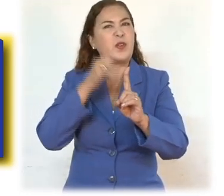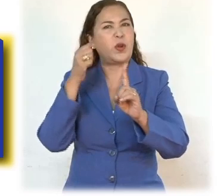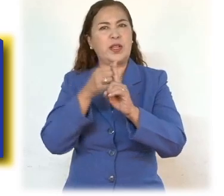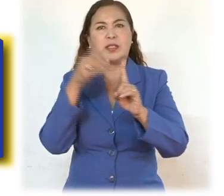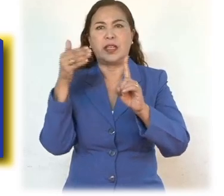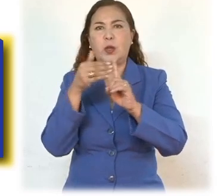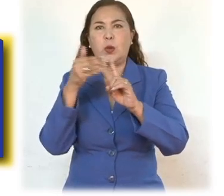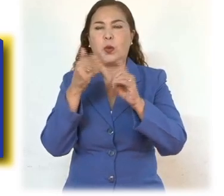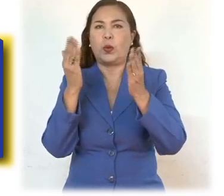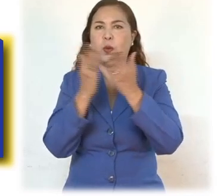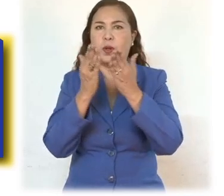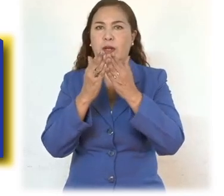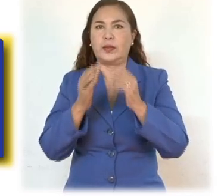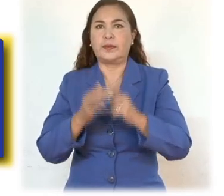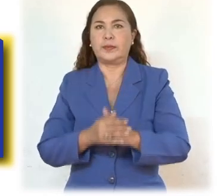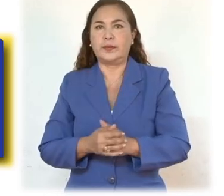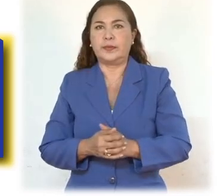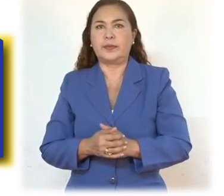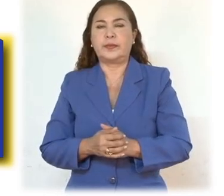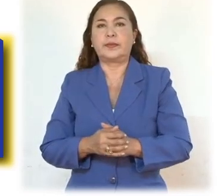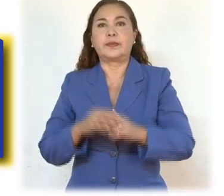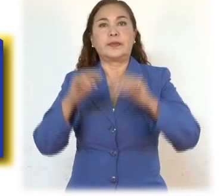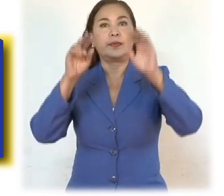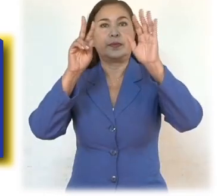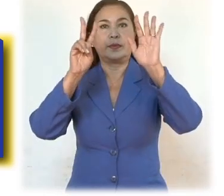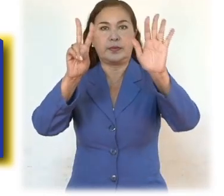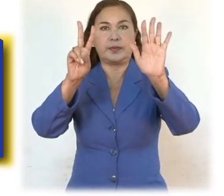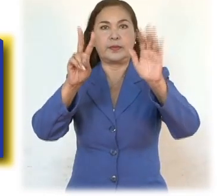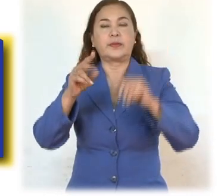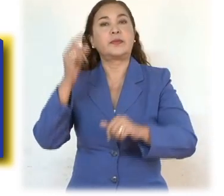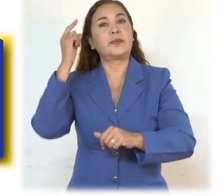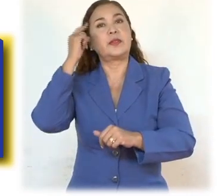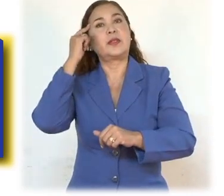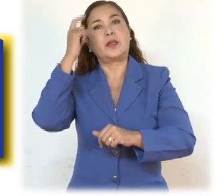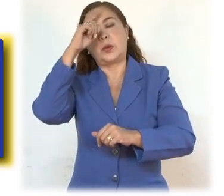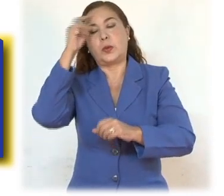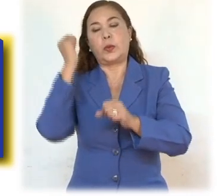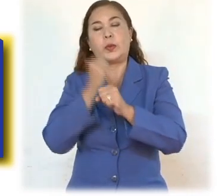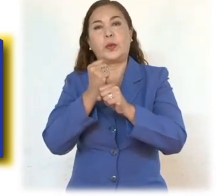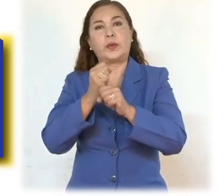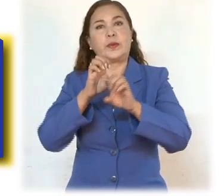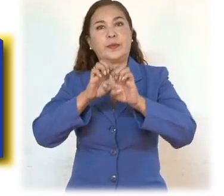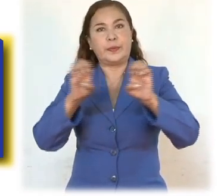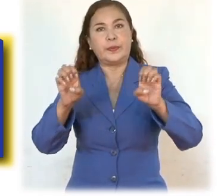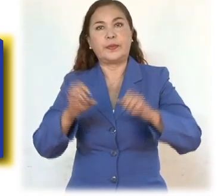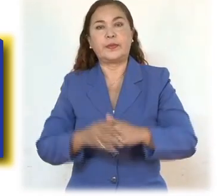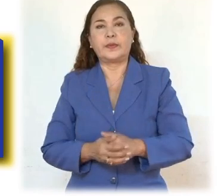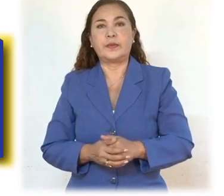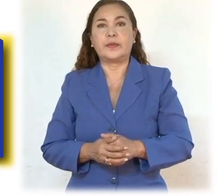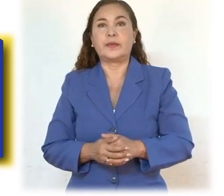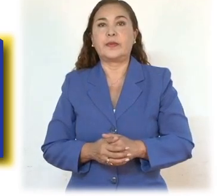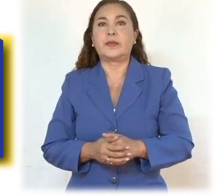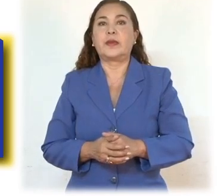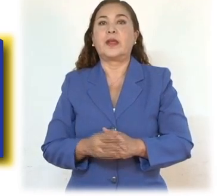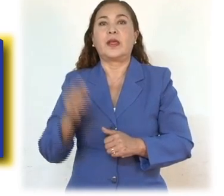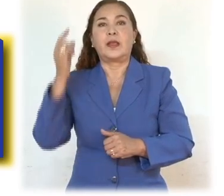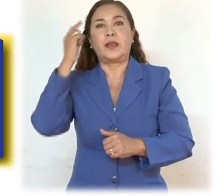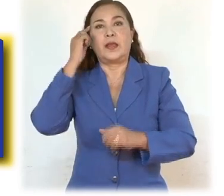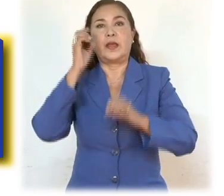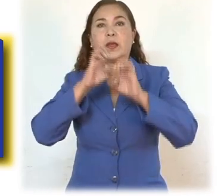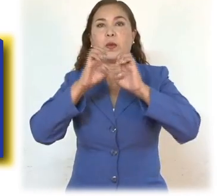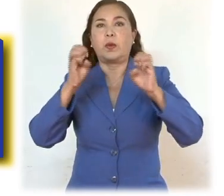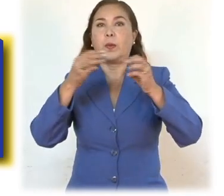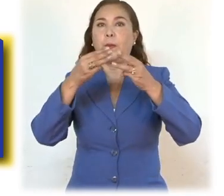acoso escolar día 7 día del obrero educacional día del educador